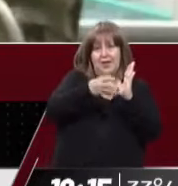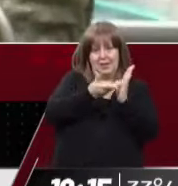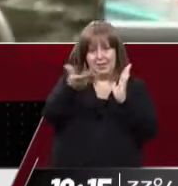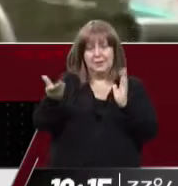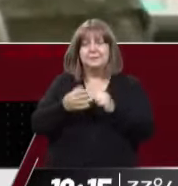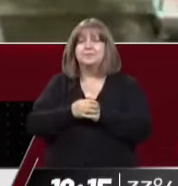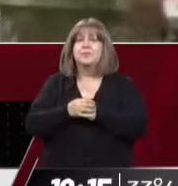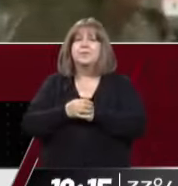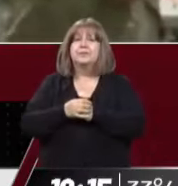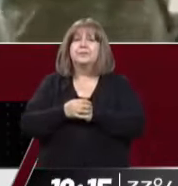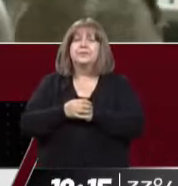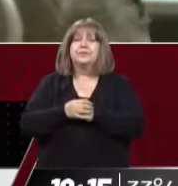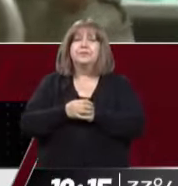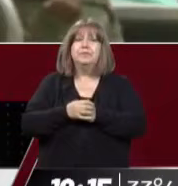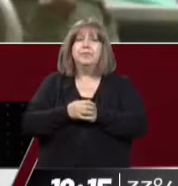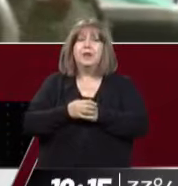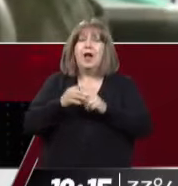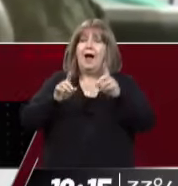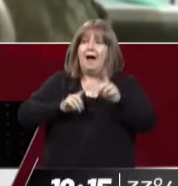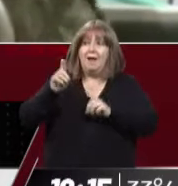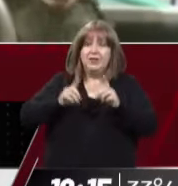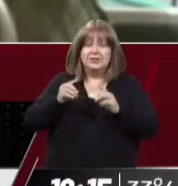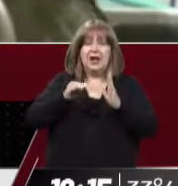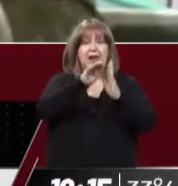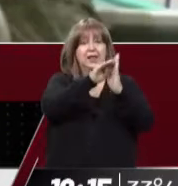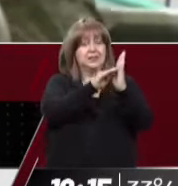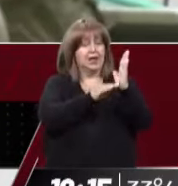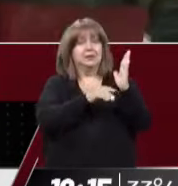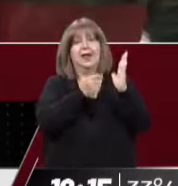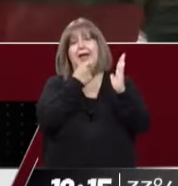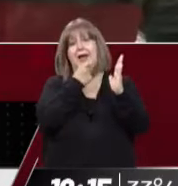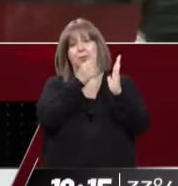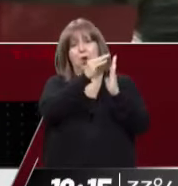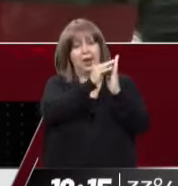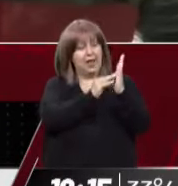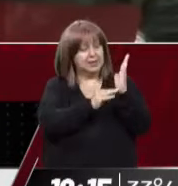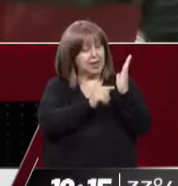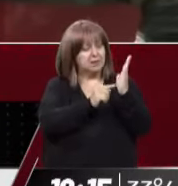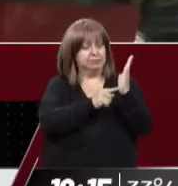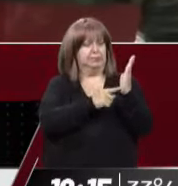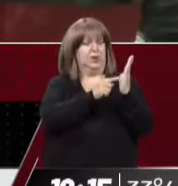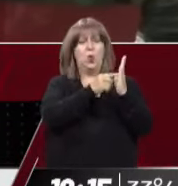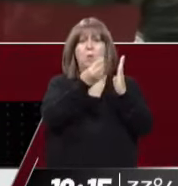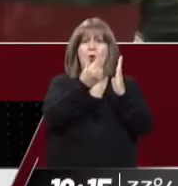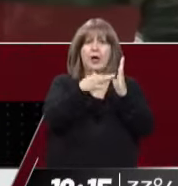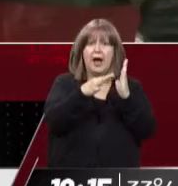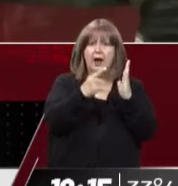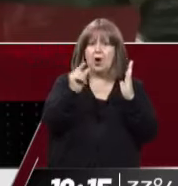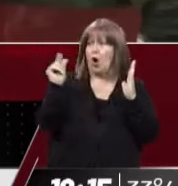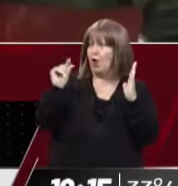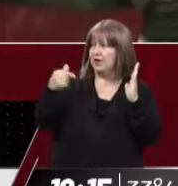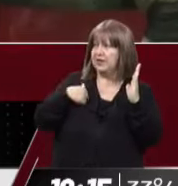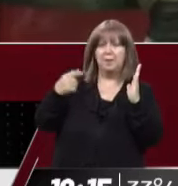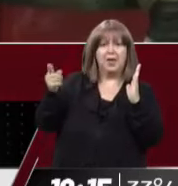que ustedes mismos venden? A veces sucede, ¿no? Bueno, es un poco también por el tema de las ofertas y la dinámica de comercio, ¿no? Hay